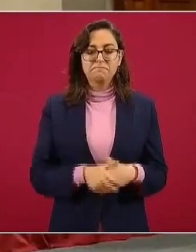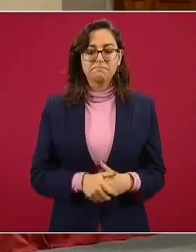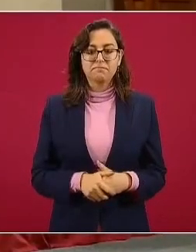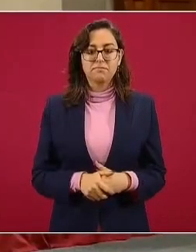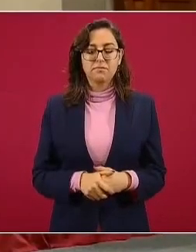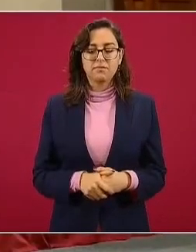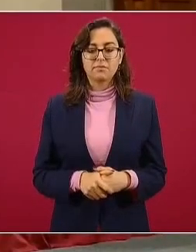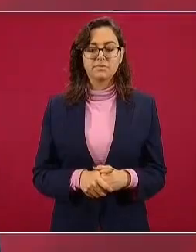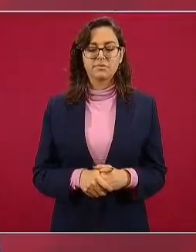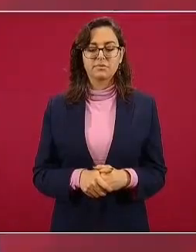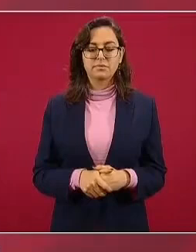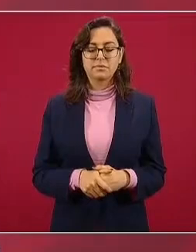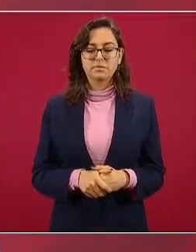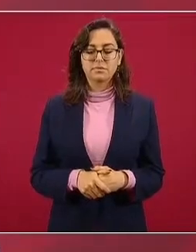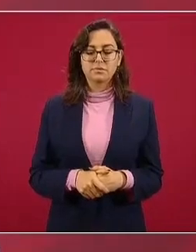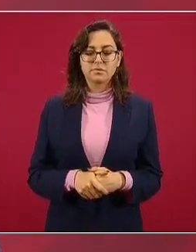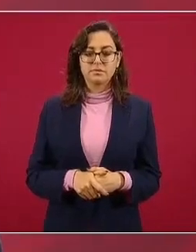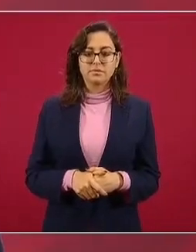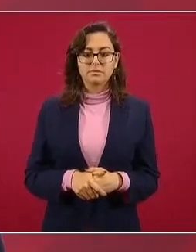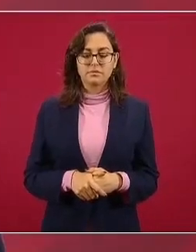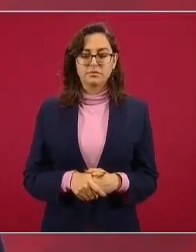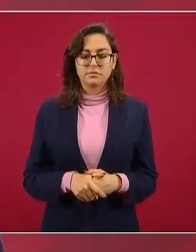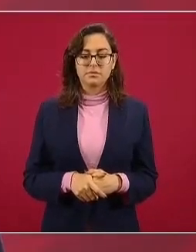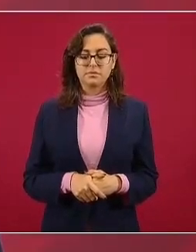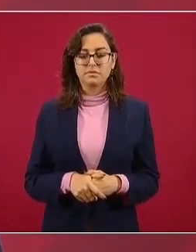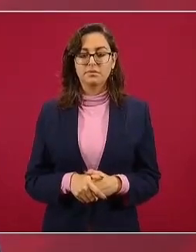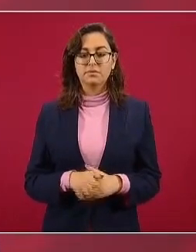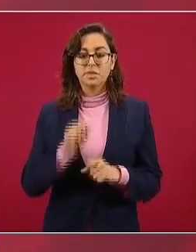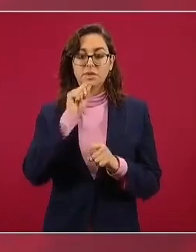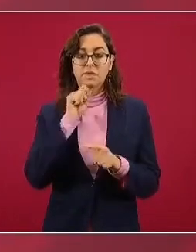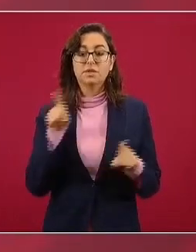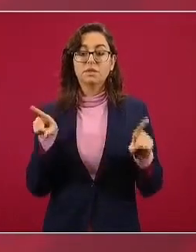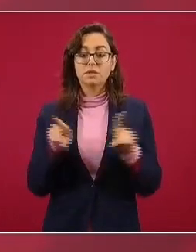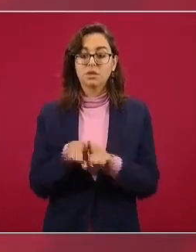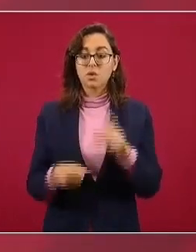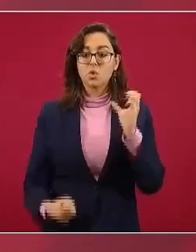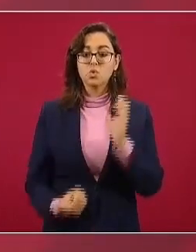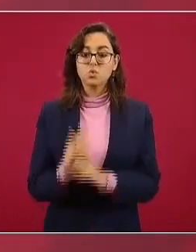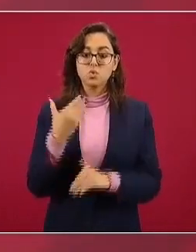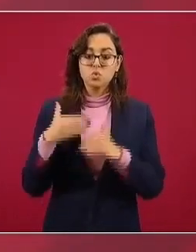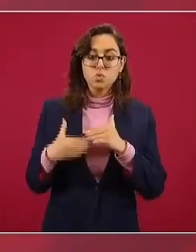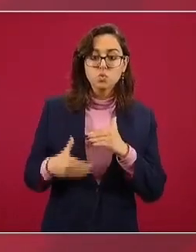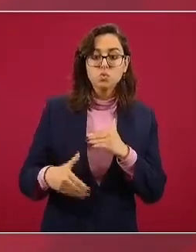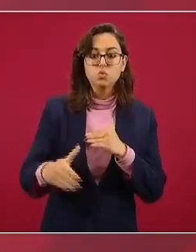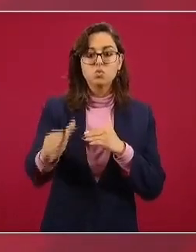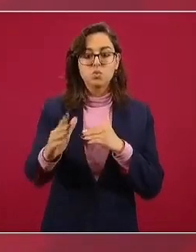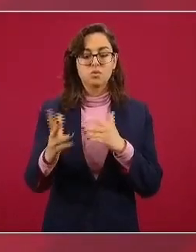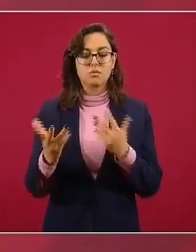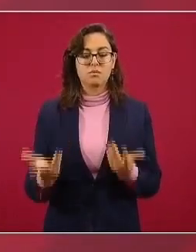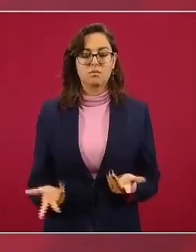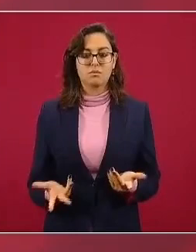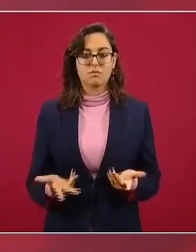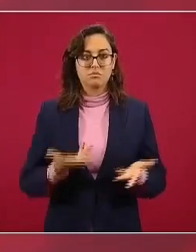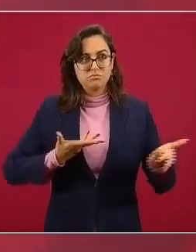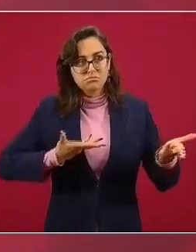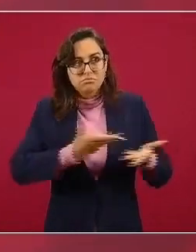además son las nuevas bases para el entendimiento.